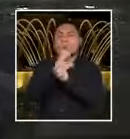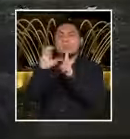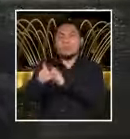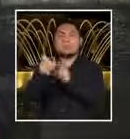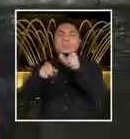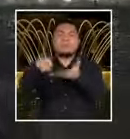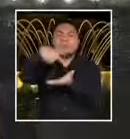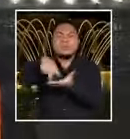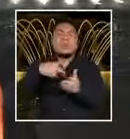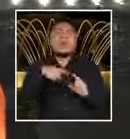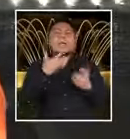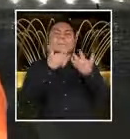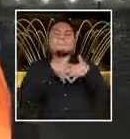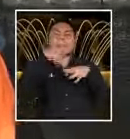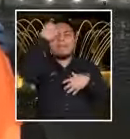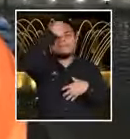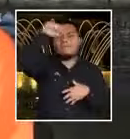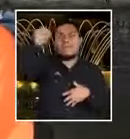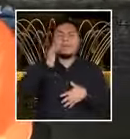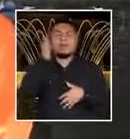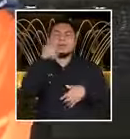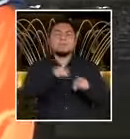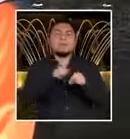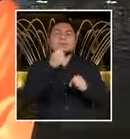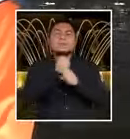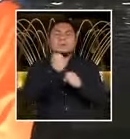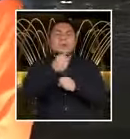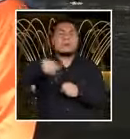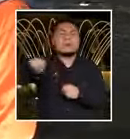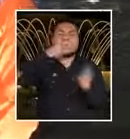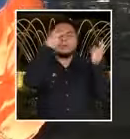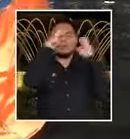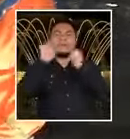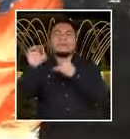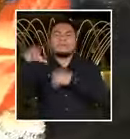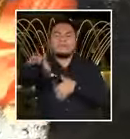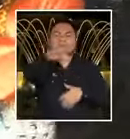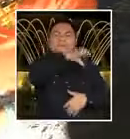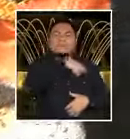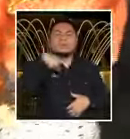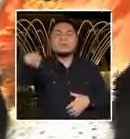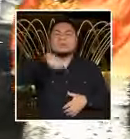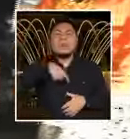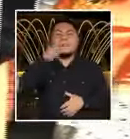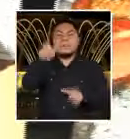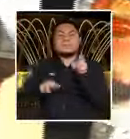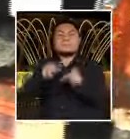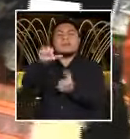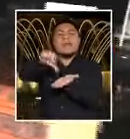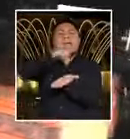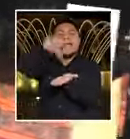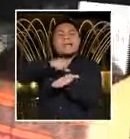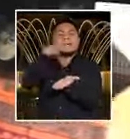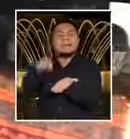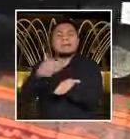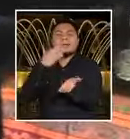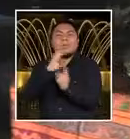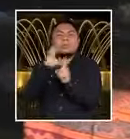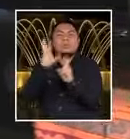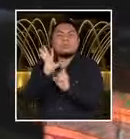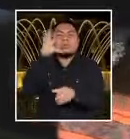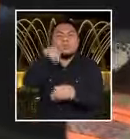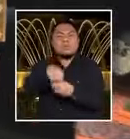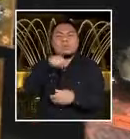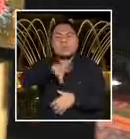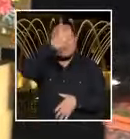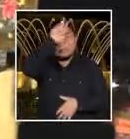de viajes, con nuestros operadores de turismo de aventura, con nuestros artistas que representan la parte cultural que